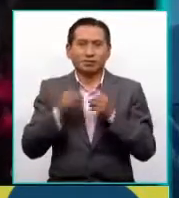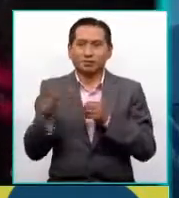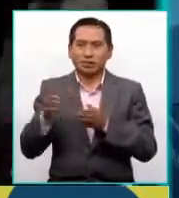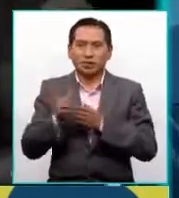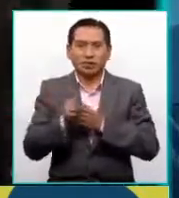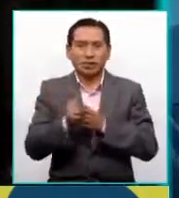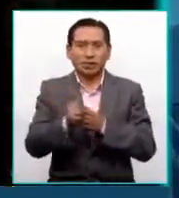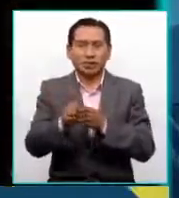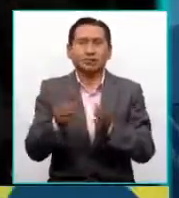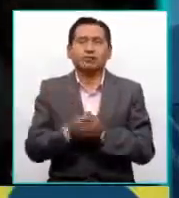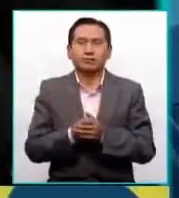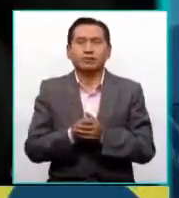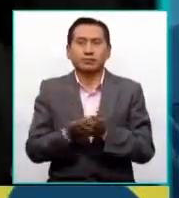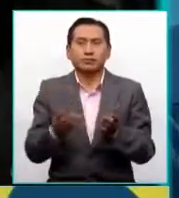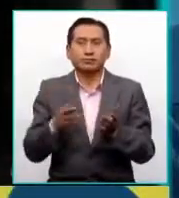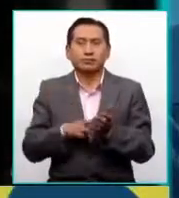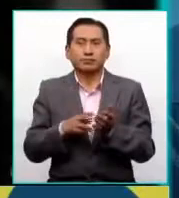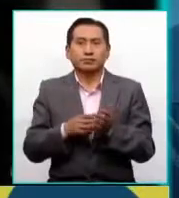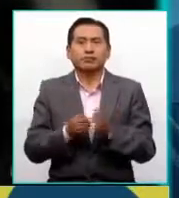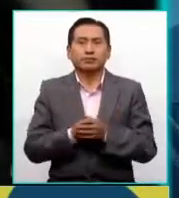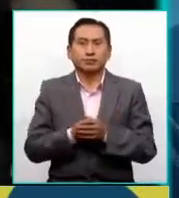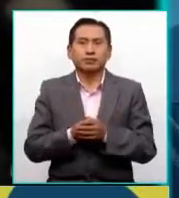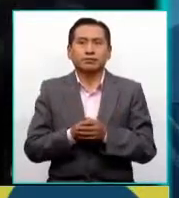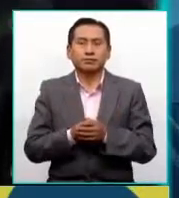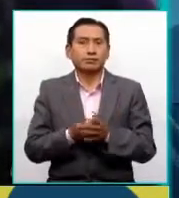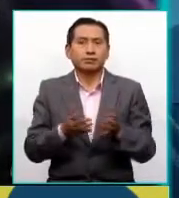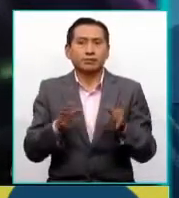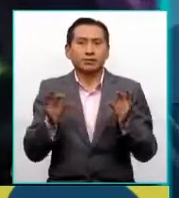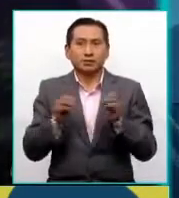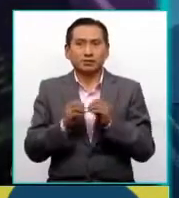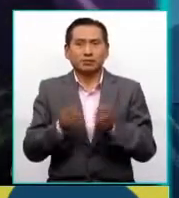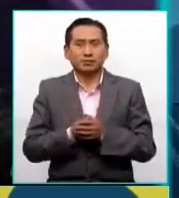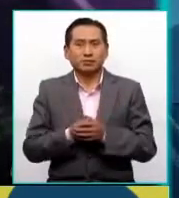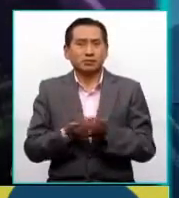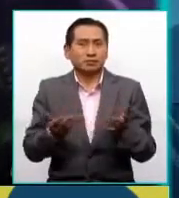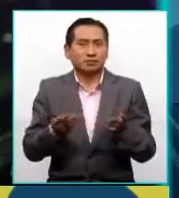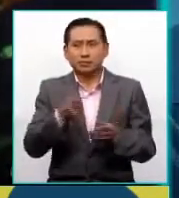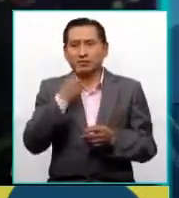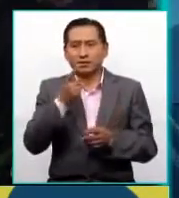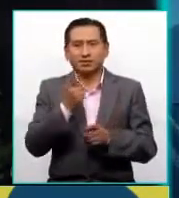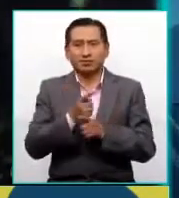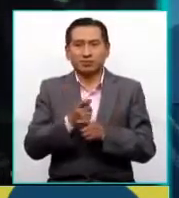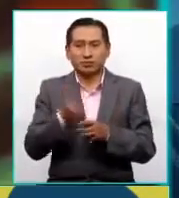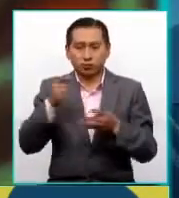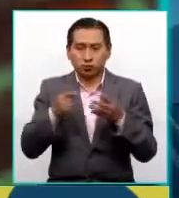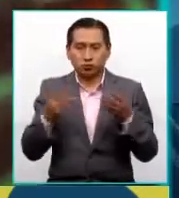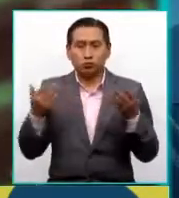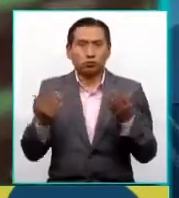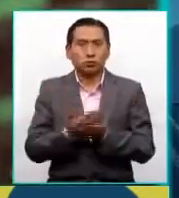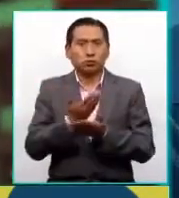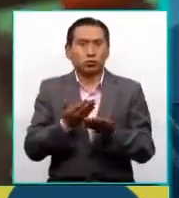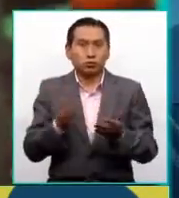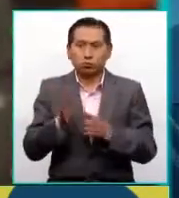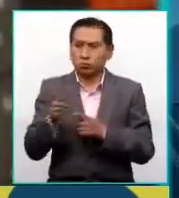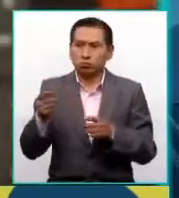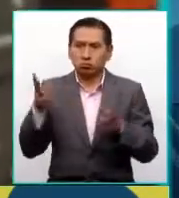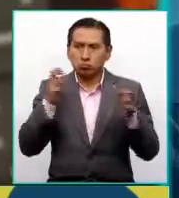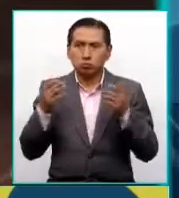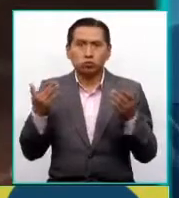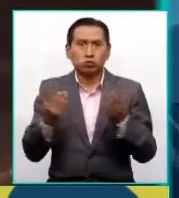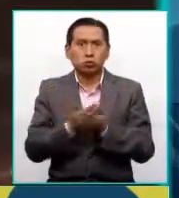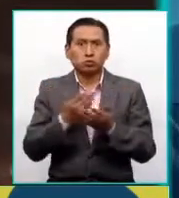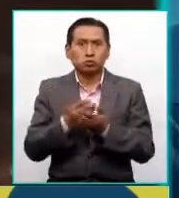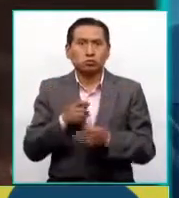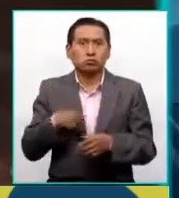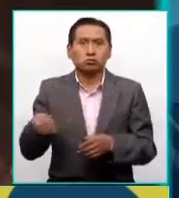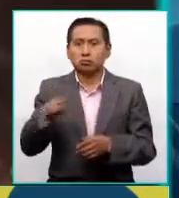¿no? Entonces, nada, pues, como tú dices, son cosas nuevas, son como sonidos nuevos que a